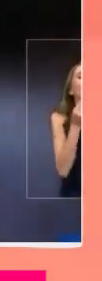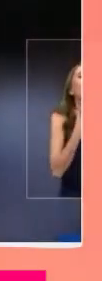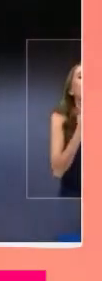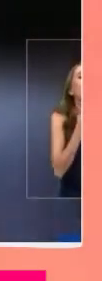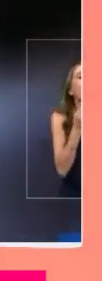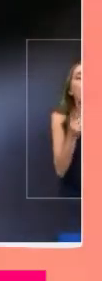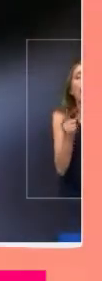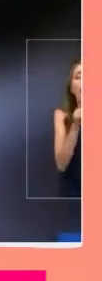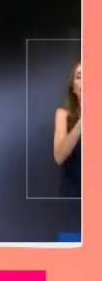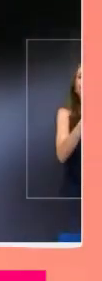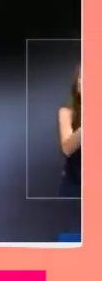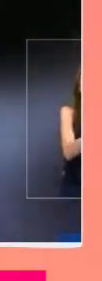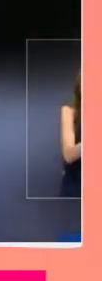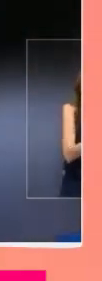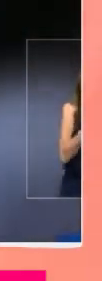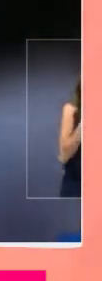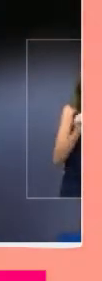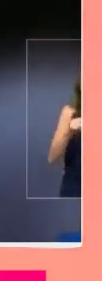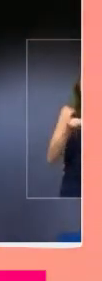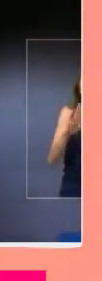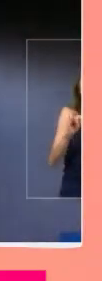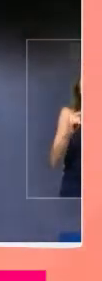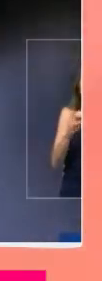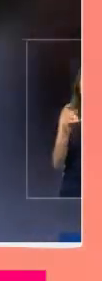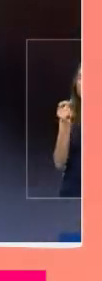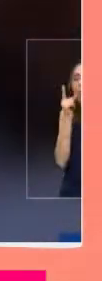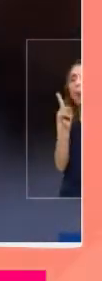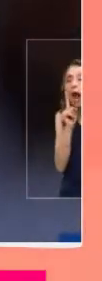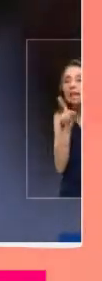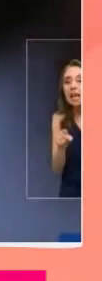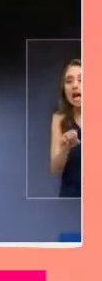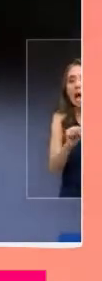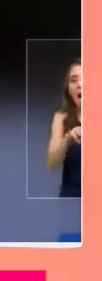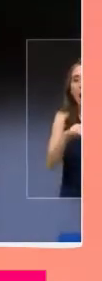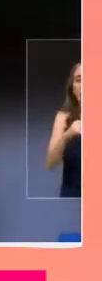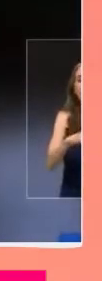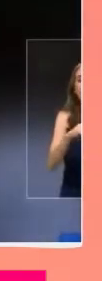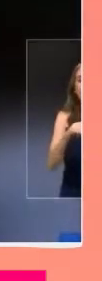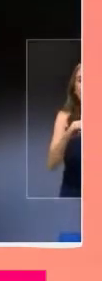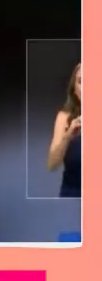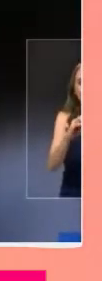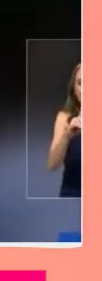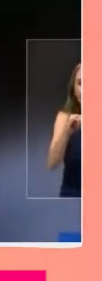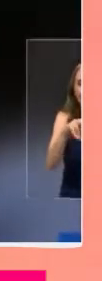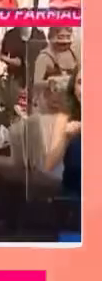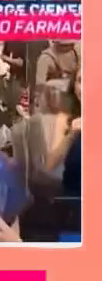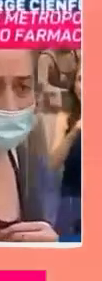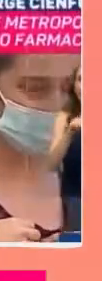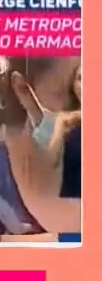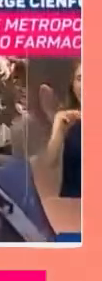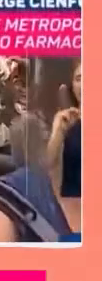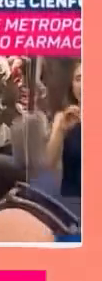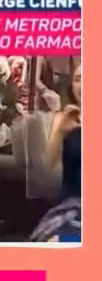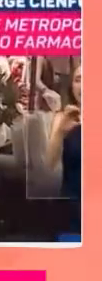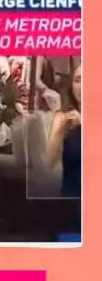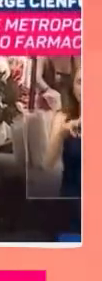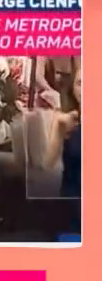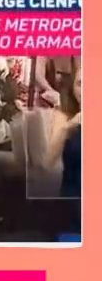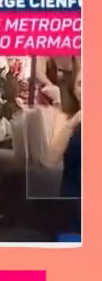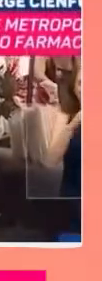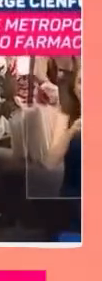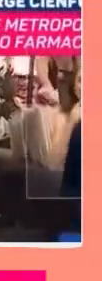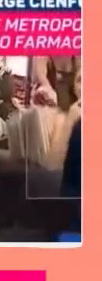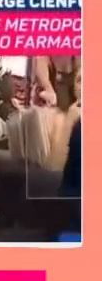medicamento se puede vender, aunque sea de libre o venta directa al público, ninguno, porque siempre hay un riesgo para la salud pública.